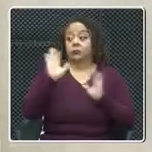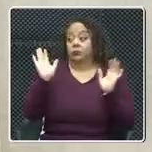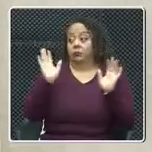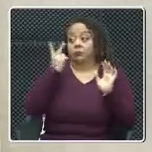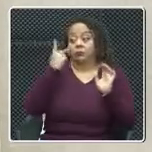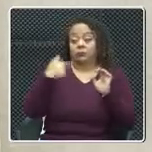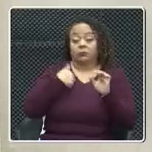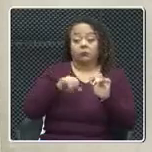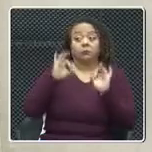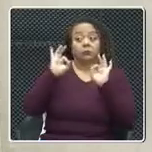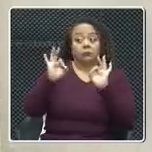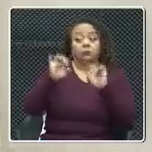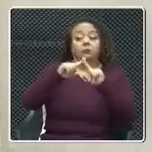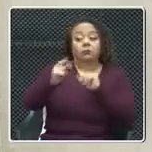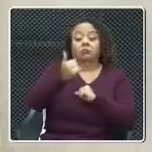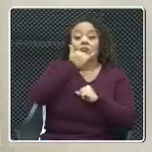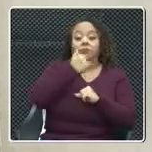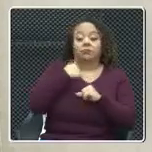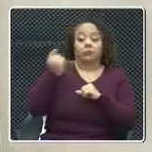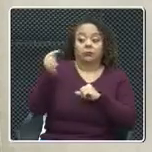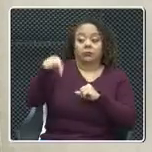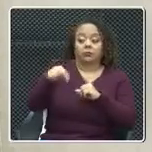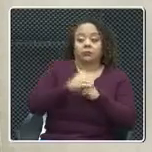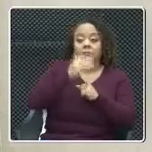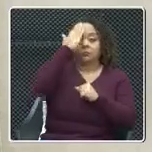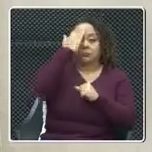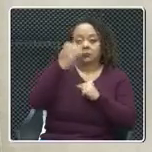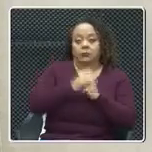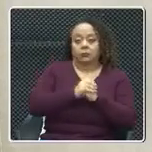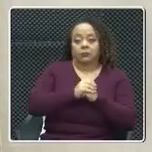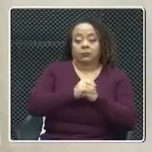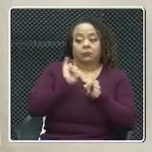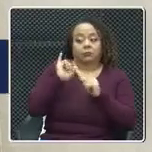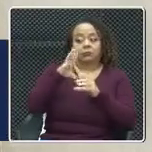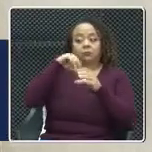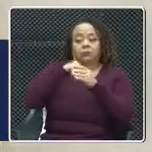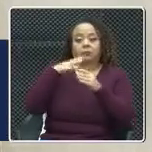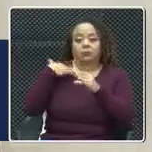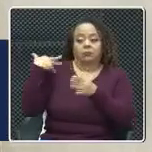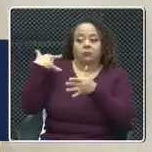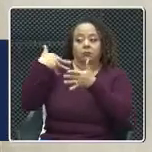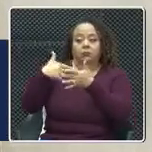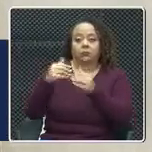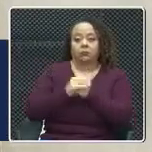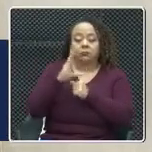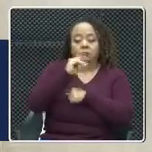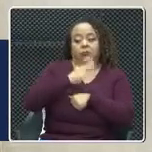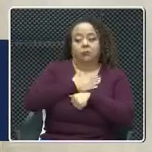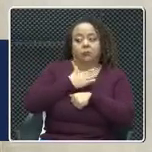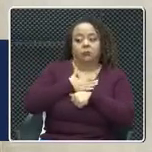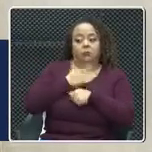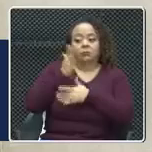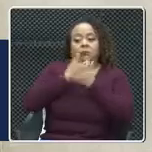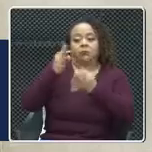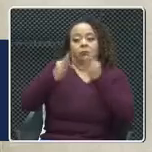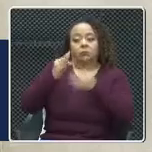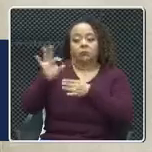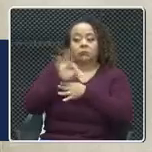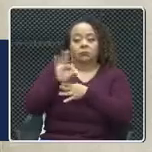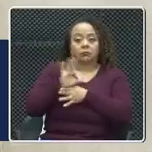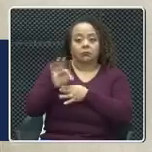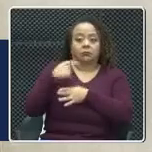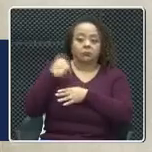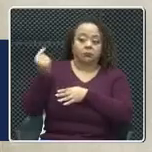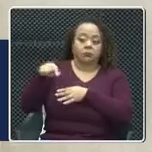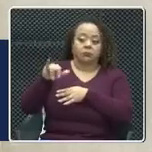doctora, yo estoy súper bien. Lo que pasa es que yo vengo aquí, ¿verdad? Porque di, eso es parte de mi expediente, ¿verdad? Y a mí a nivel judicial me sirve muchísimo di,